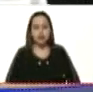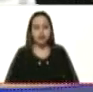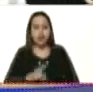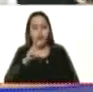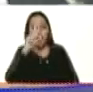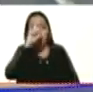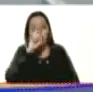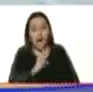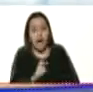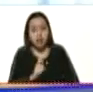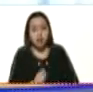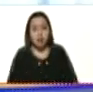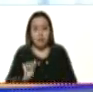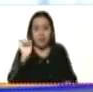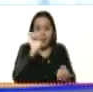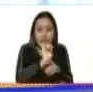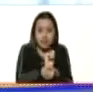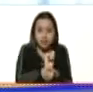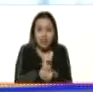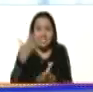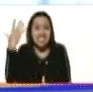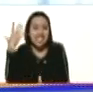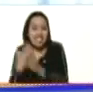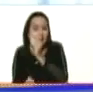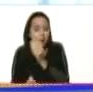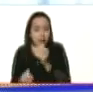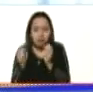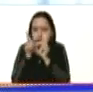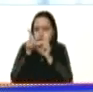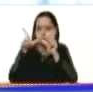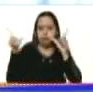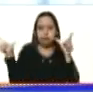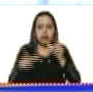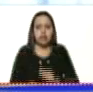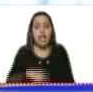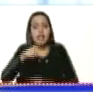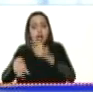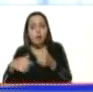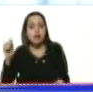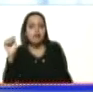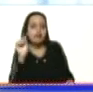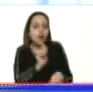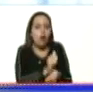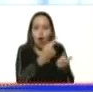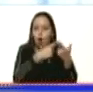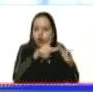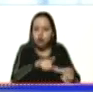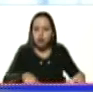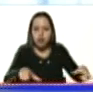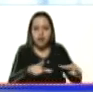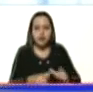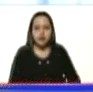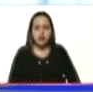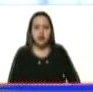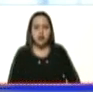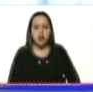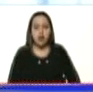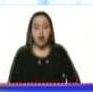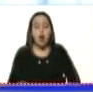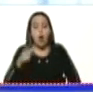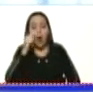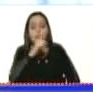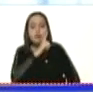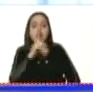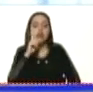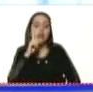2 años de penosa prisión, escapan espectacularmente. Recapturado en Gibraltar, Rocio gana un habeas corpus contra la corona